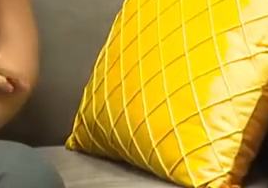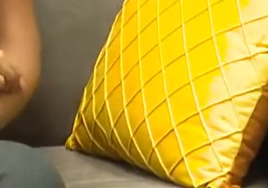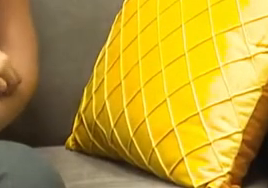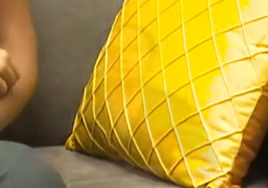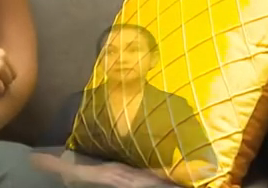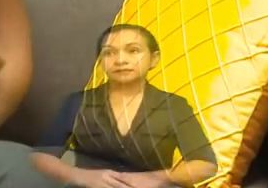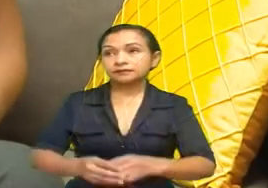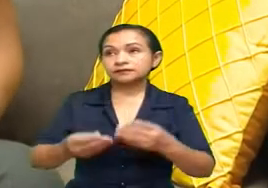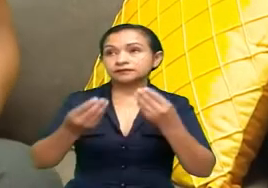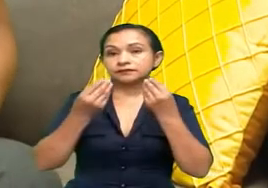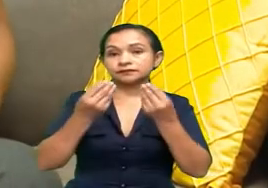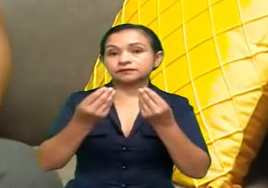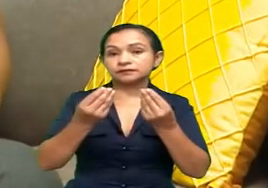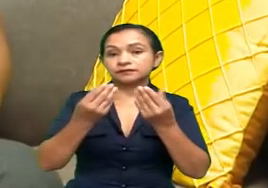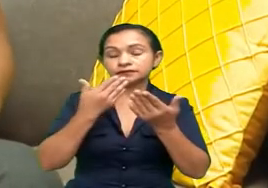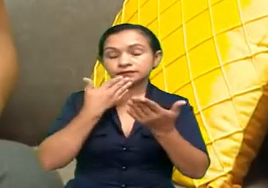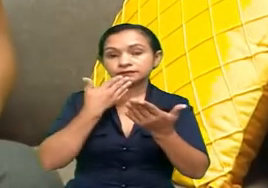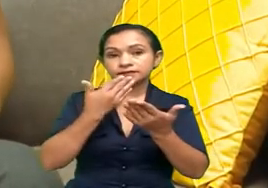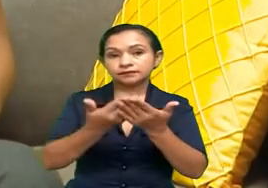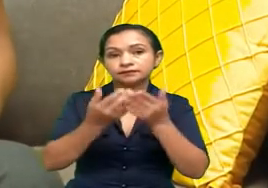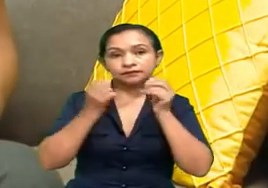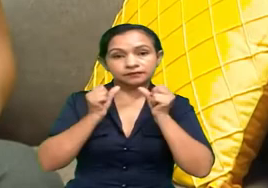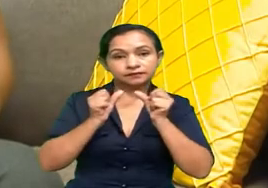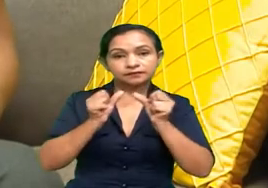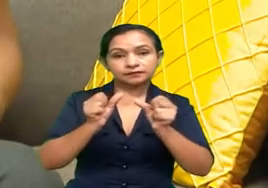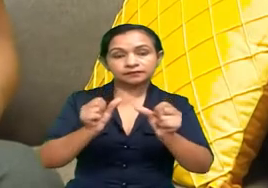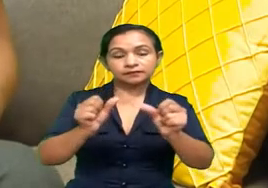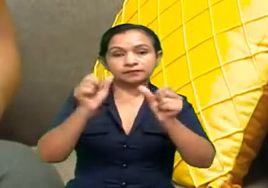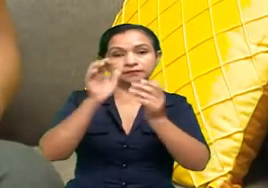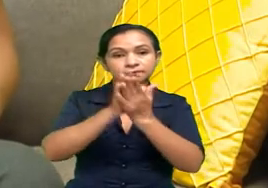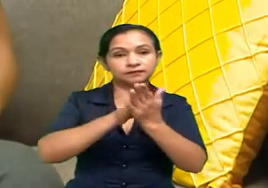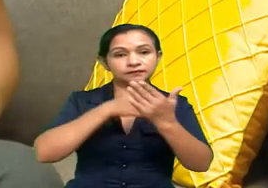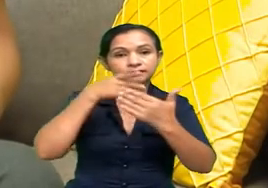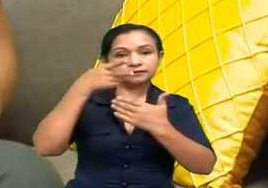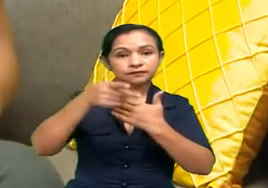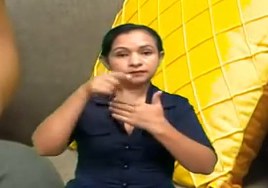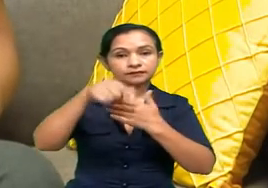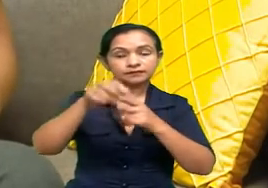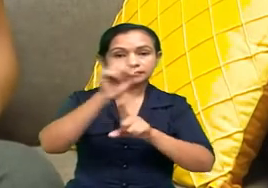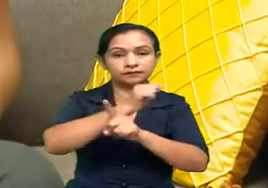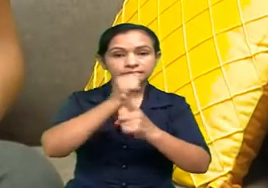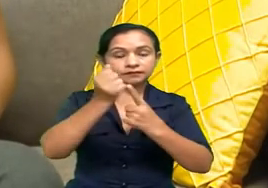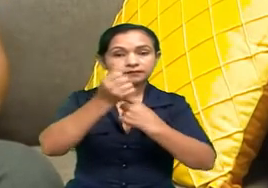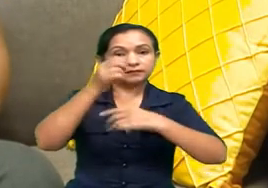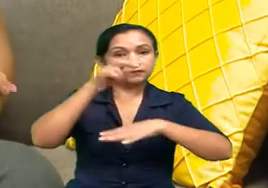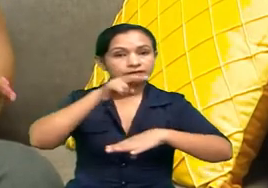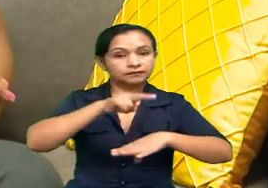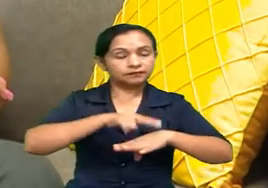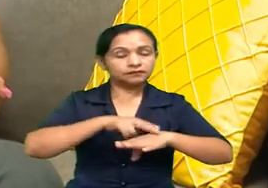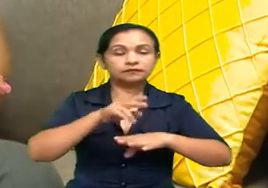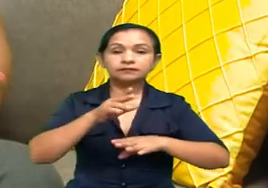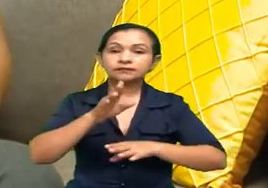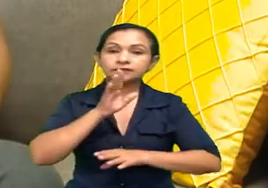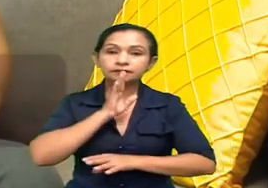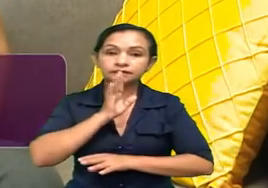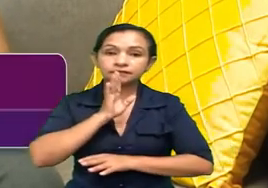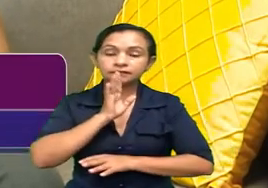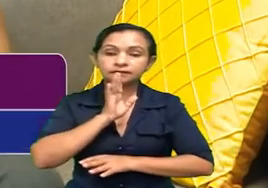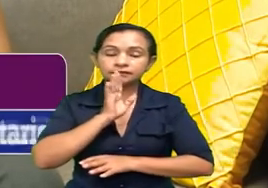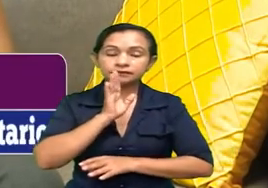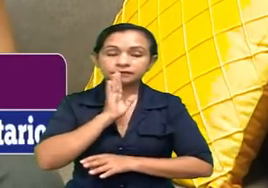Muchas gracias, amigos televidentes, por continuar con nosotros en nuestro programa Desde el Parlamento, en el cual hemos estado hablando